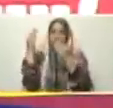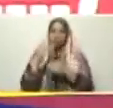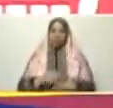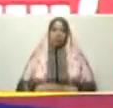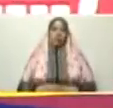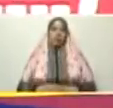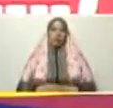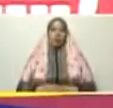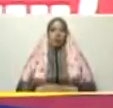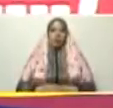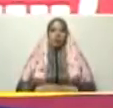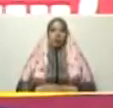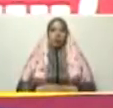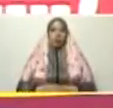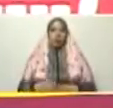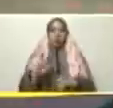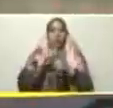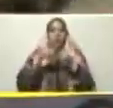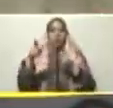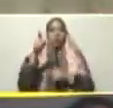david graterol